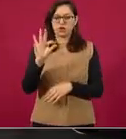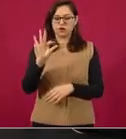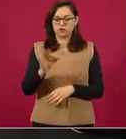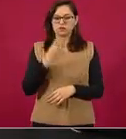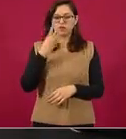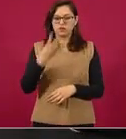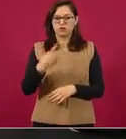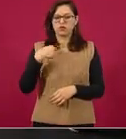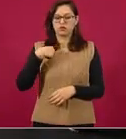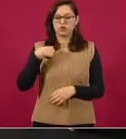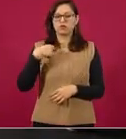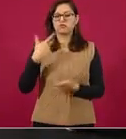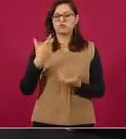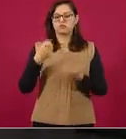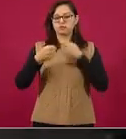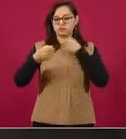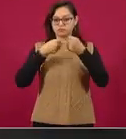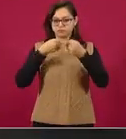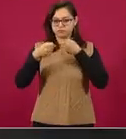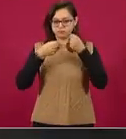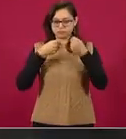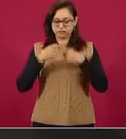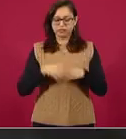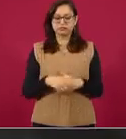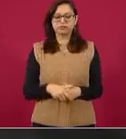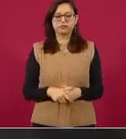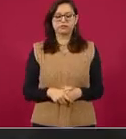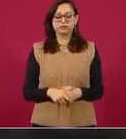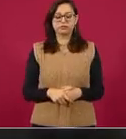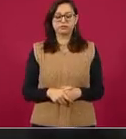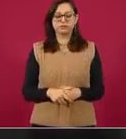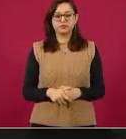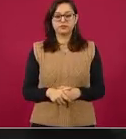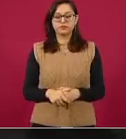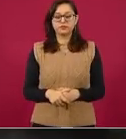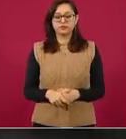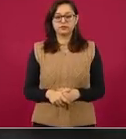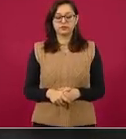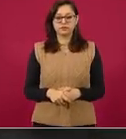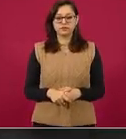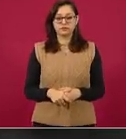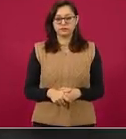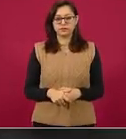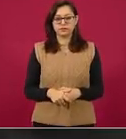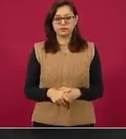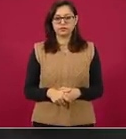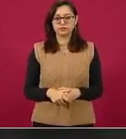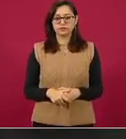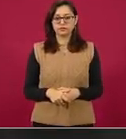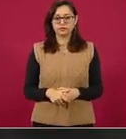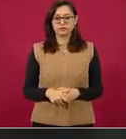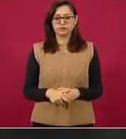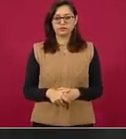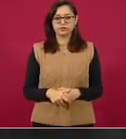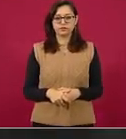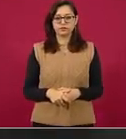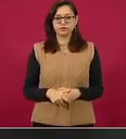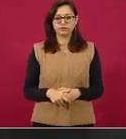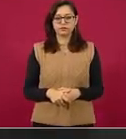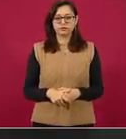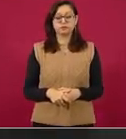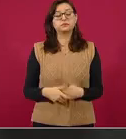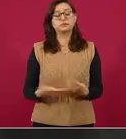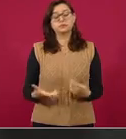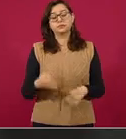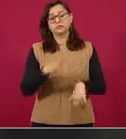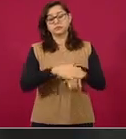de Periodistas. Presidente, yo he venido aquí a dar cuenta de el medio